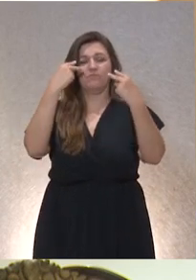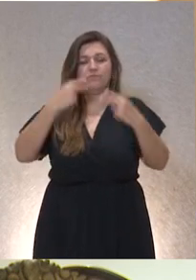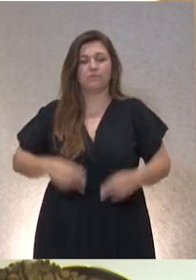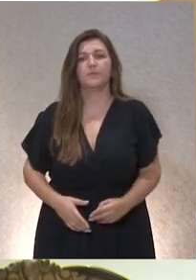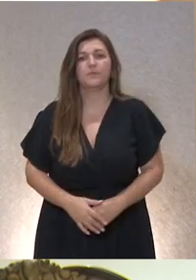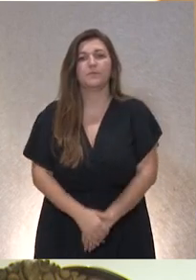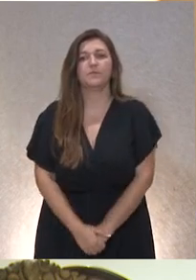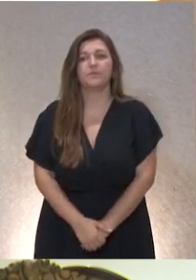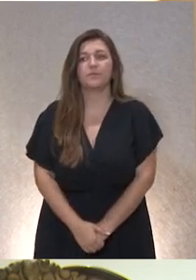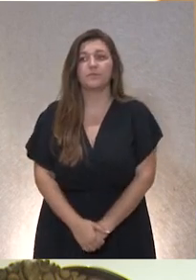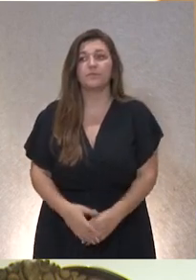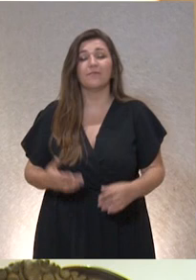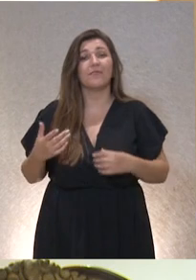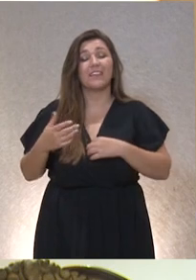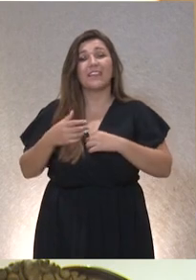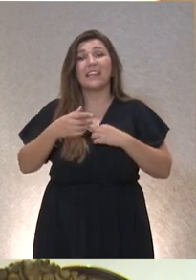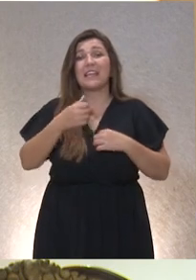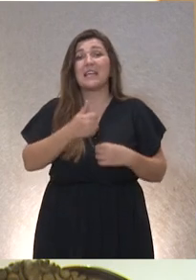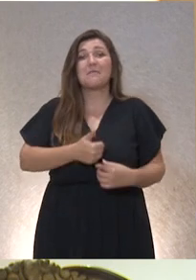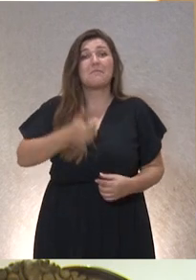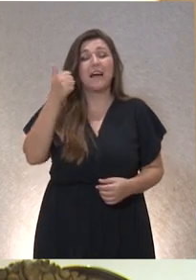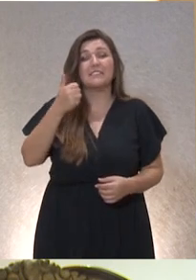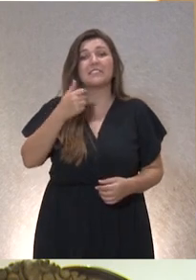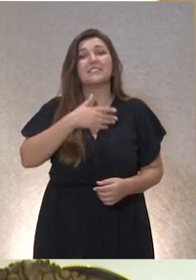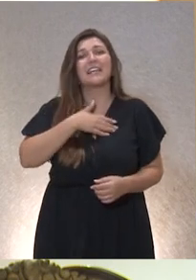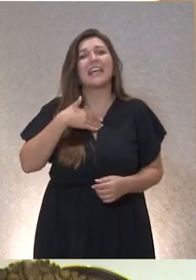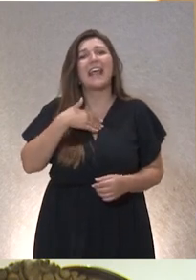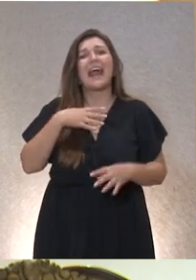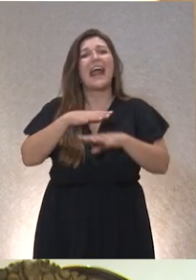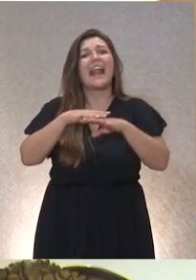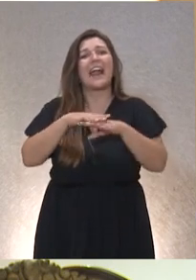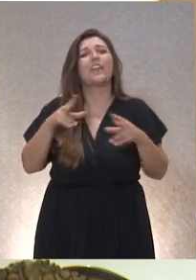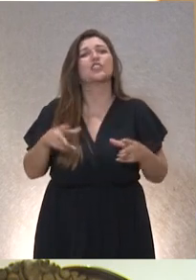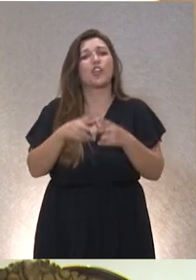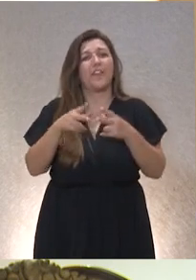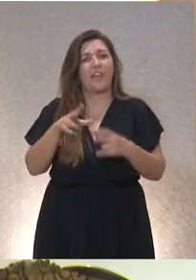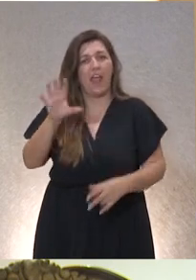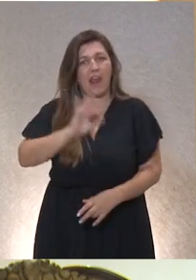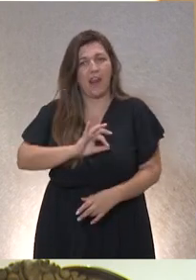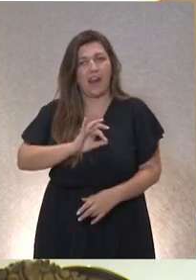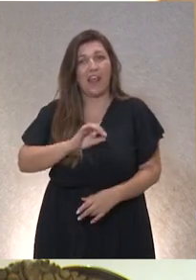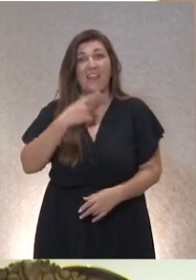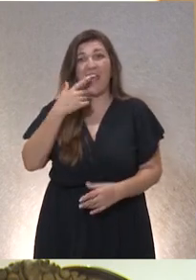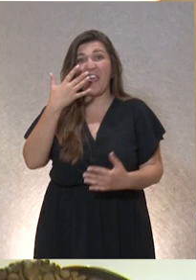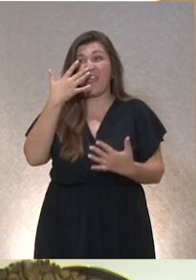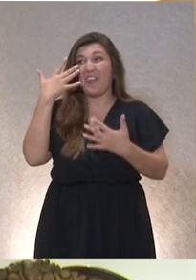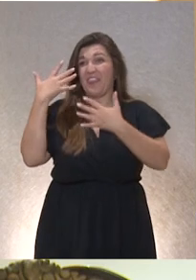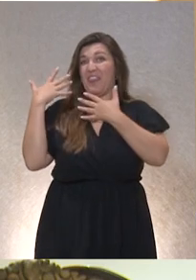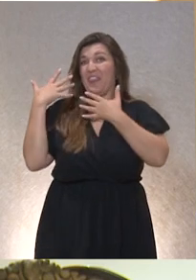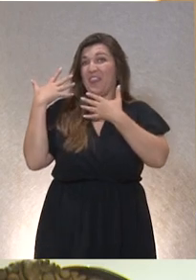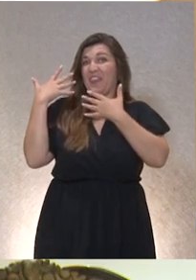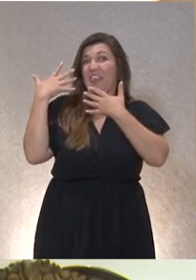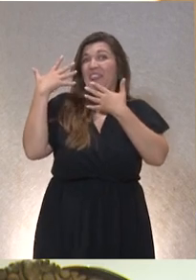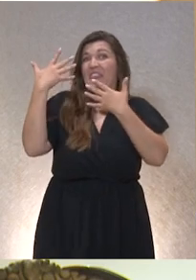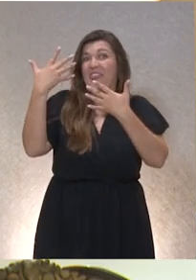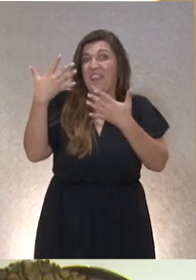atención y sobre todo y además han emergido las llamadas redes sociales que en poco más de 10 años se han